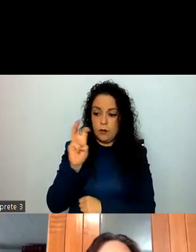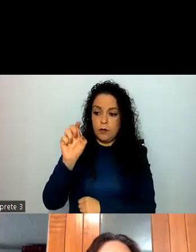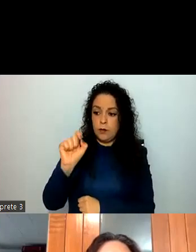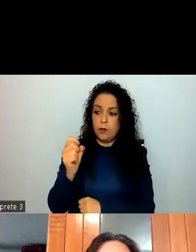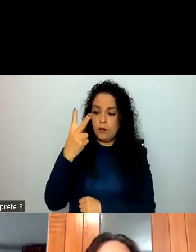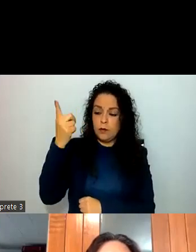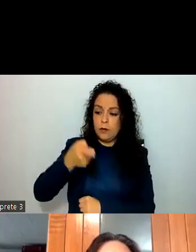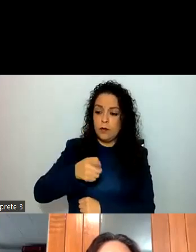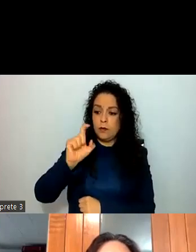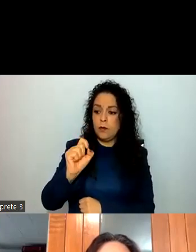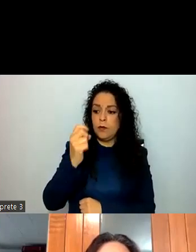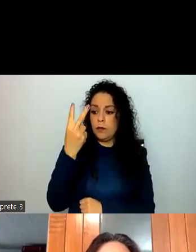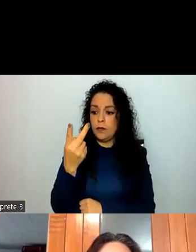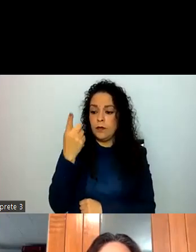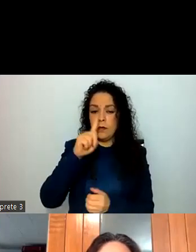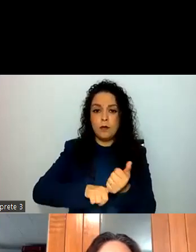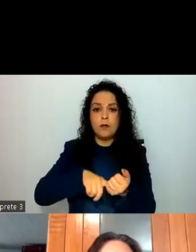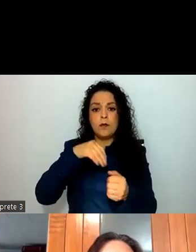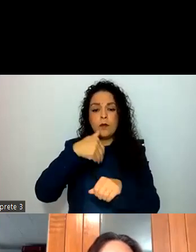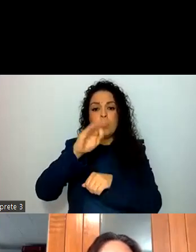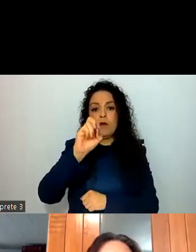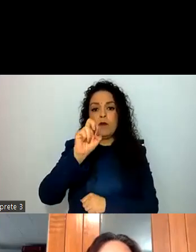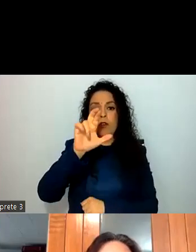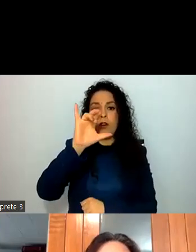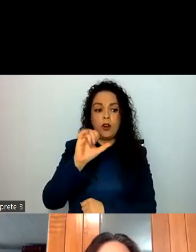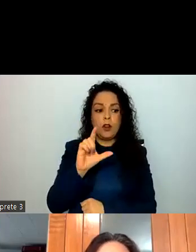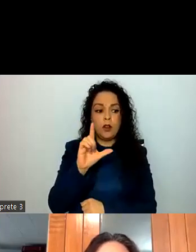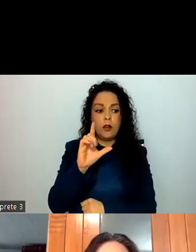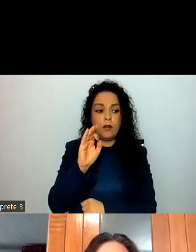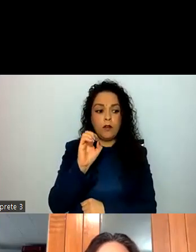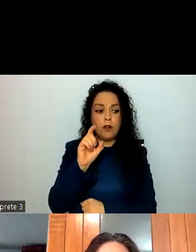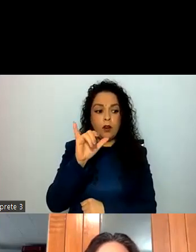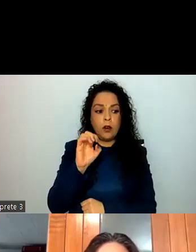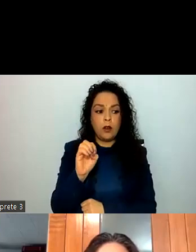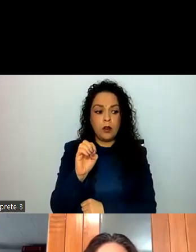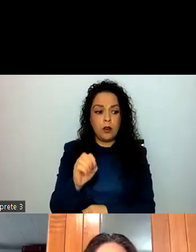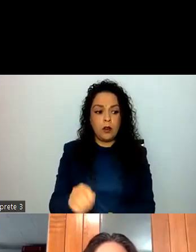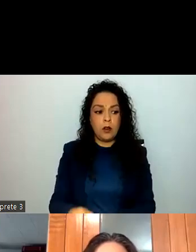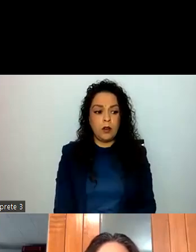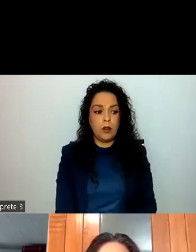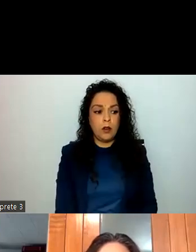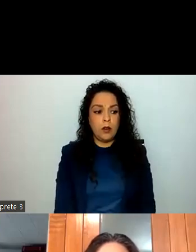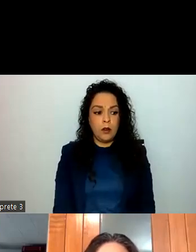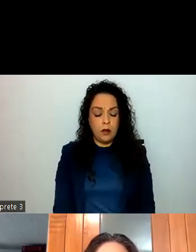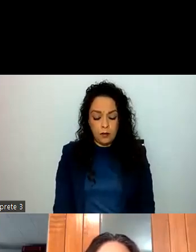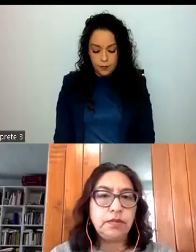300/22 del cumplimiento de resolución del folio 0. Se volvió a pasar.